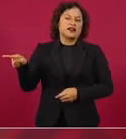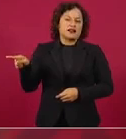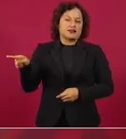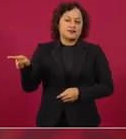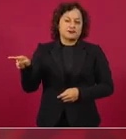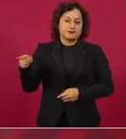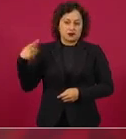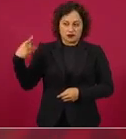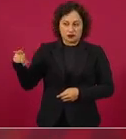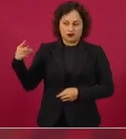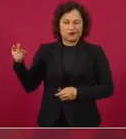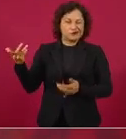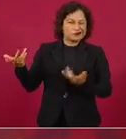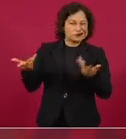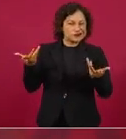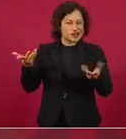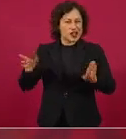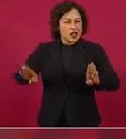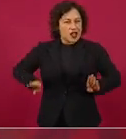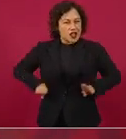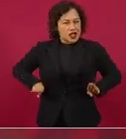con sus resistencias,